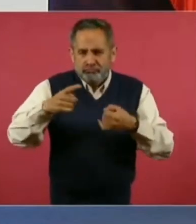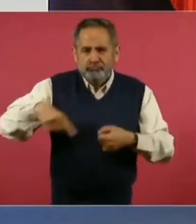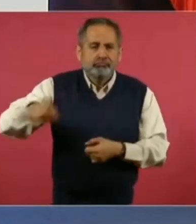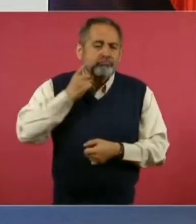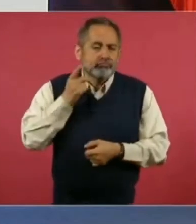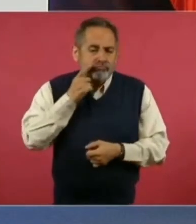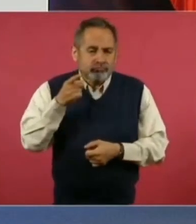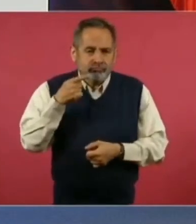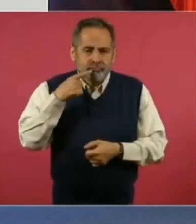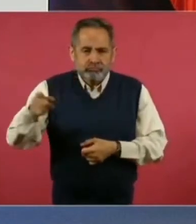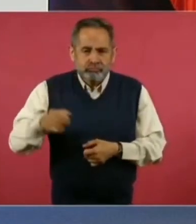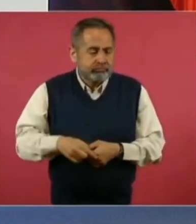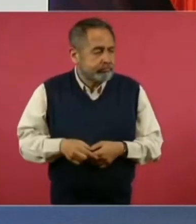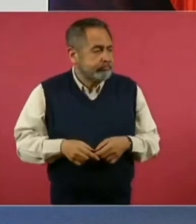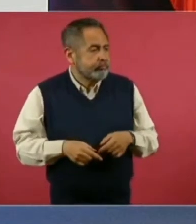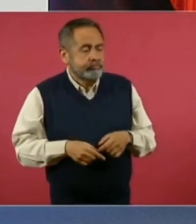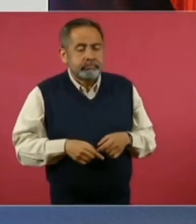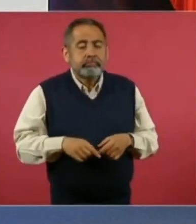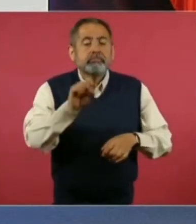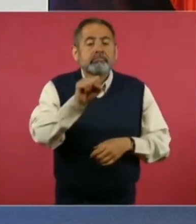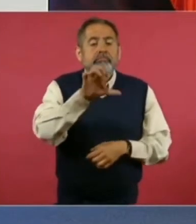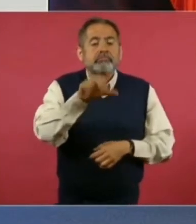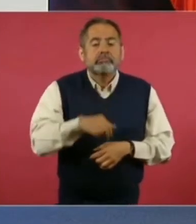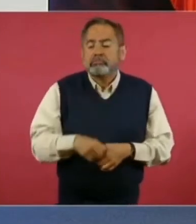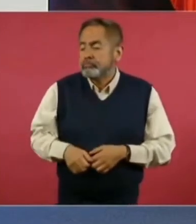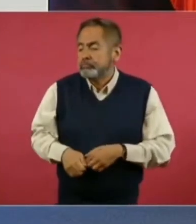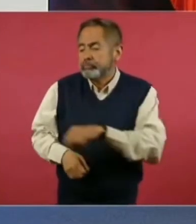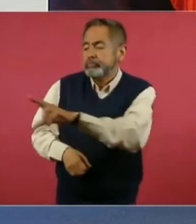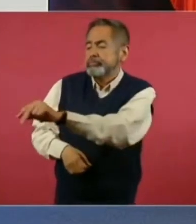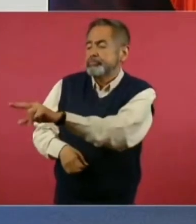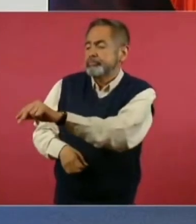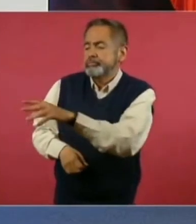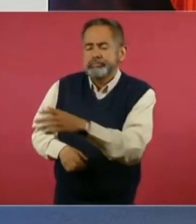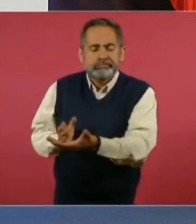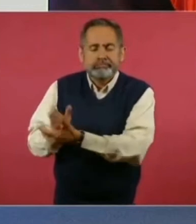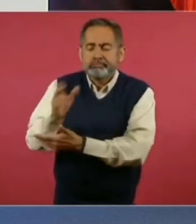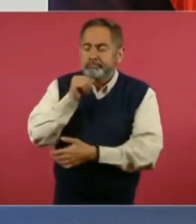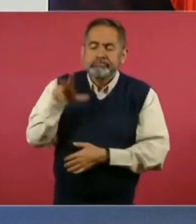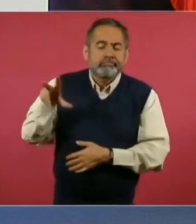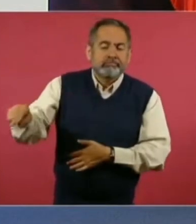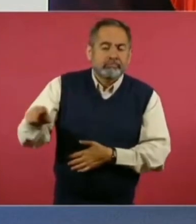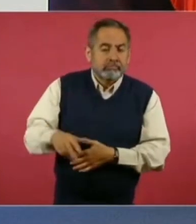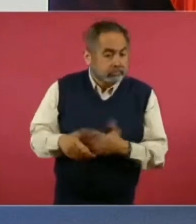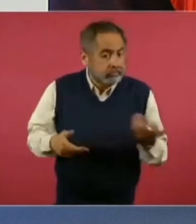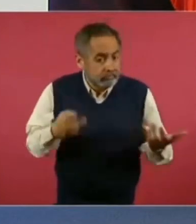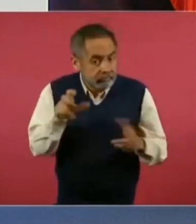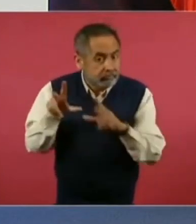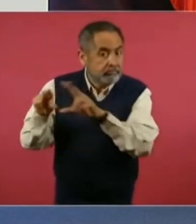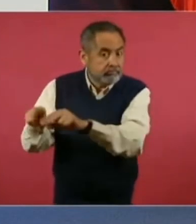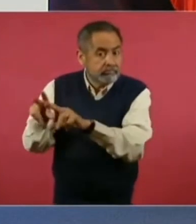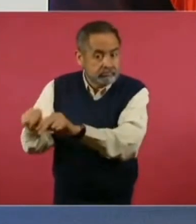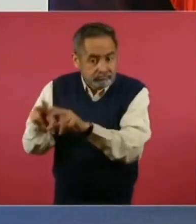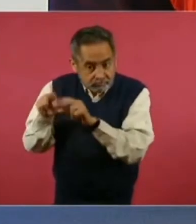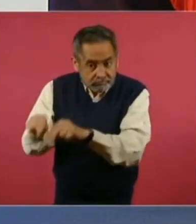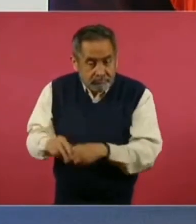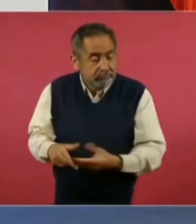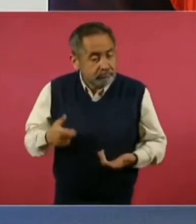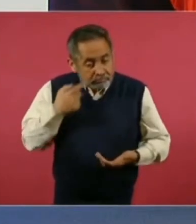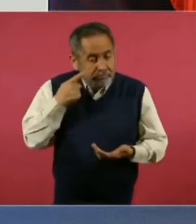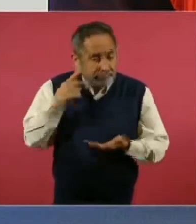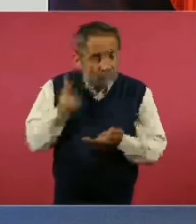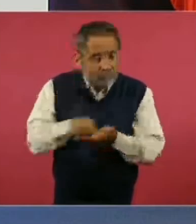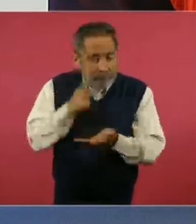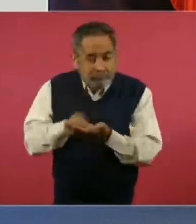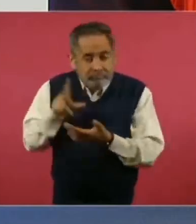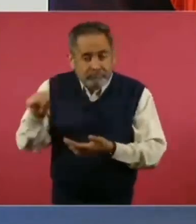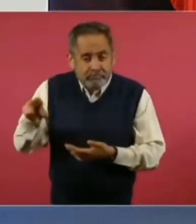legisladores progresistas. Ahí sí no prosperaba nada, no había